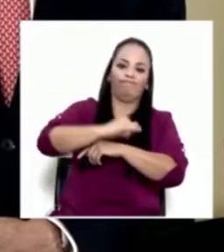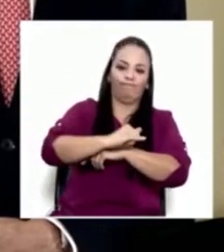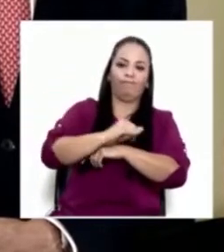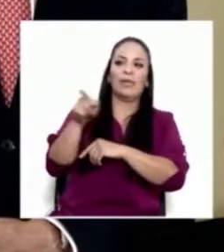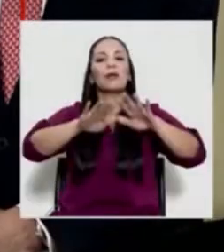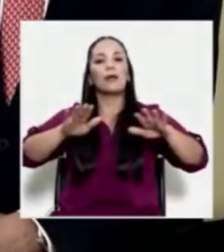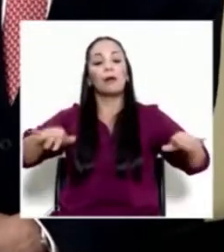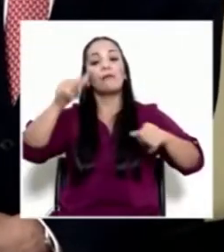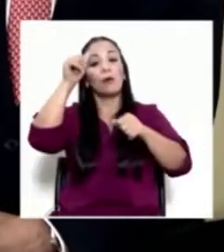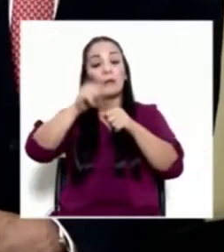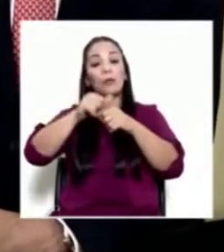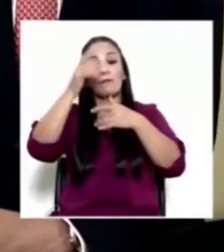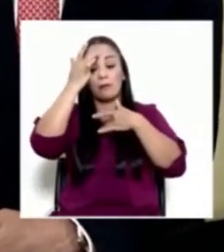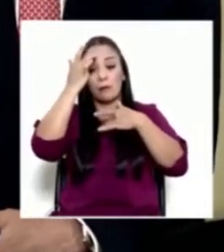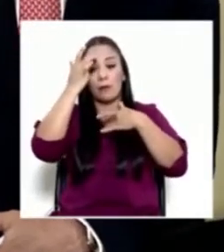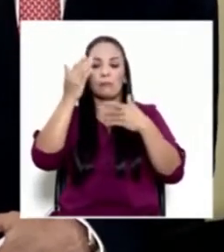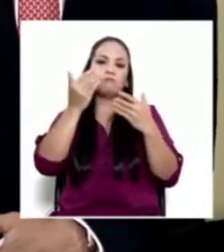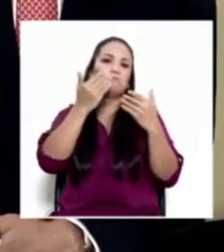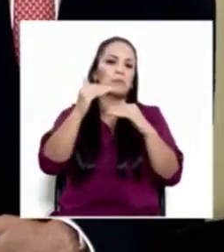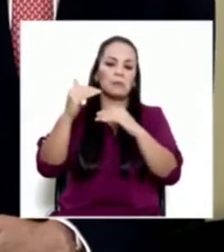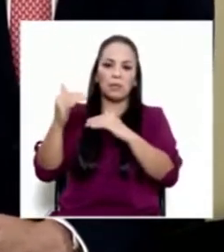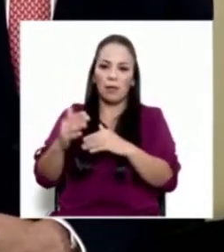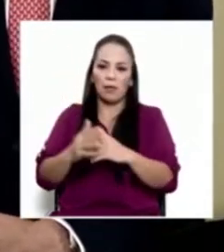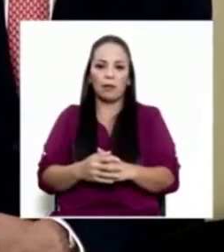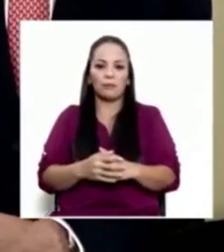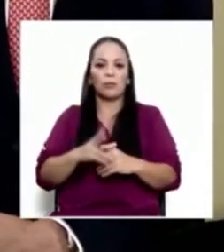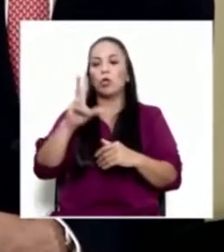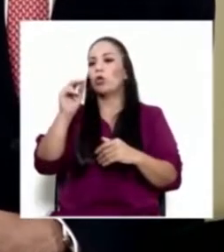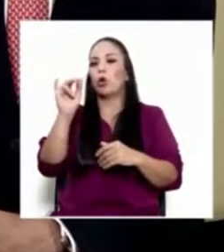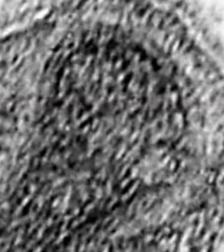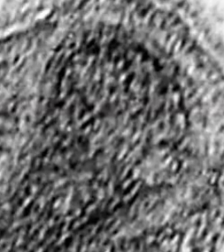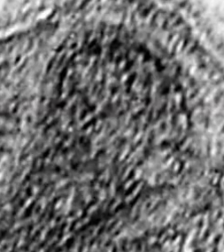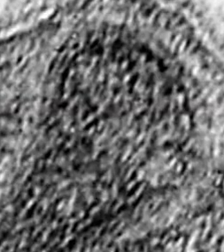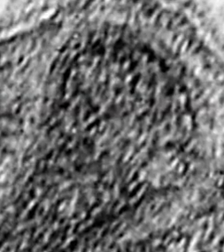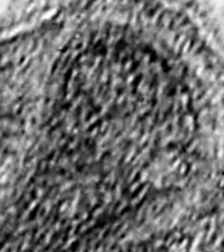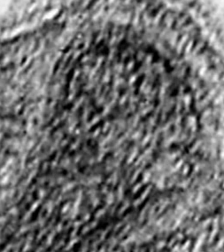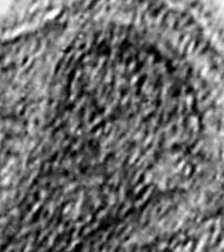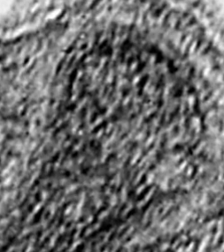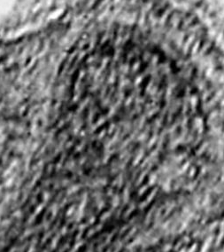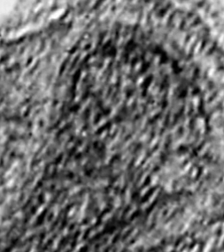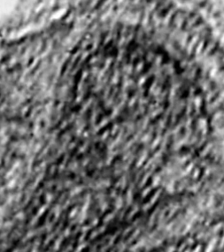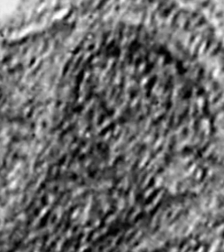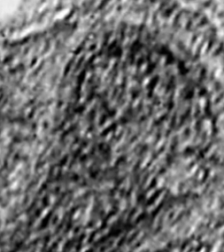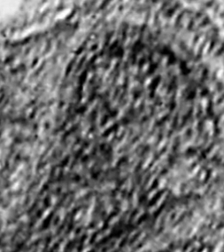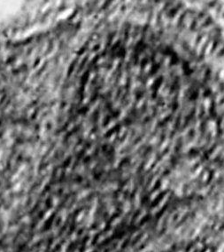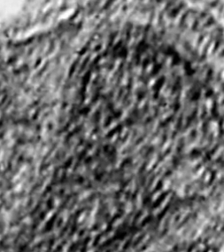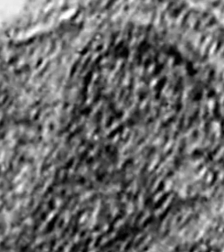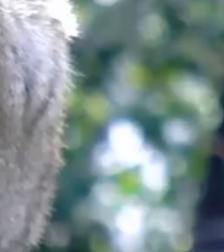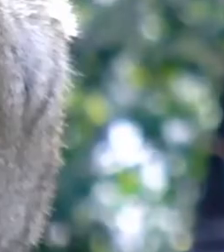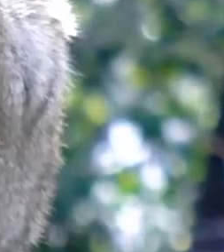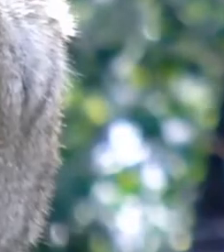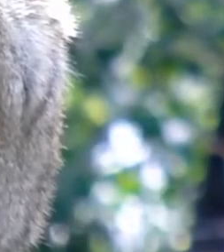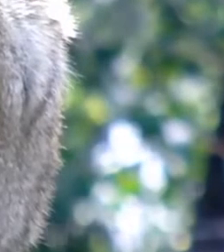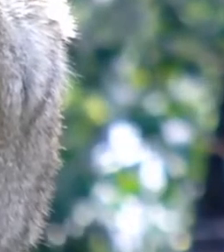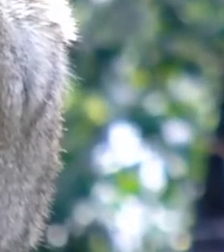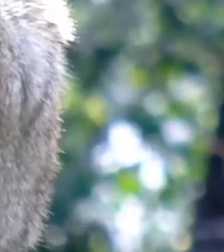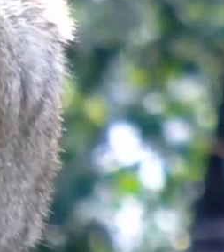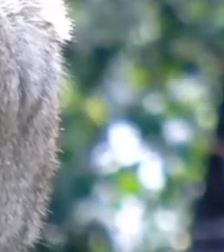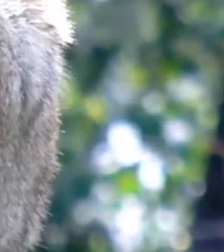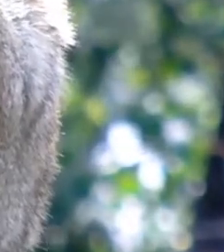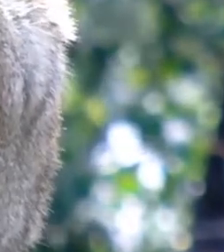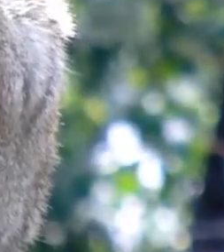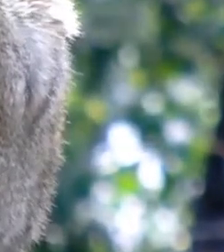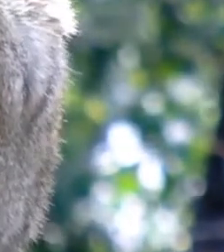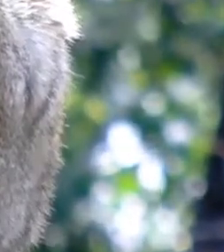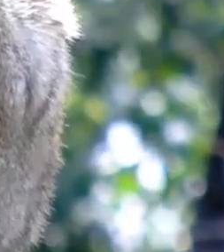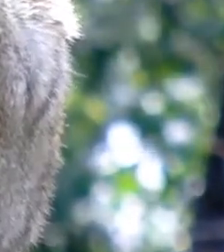recuerden que es una enfermedad autolimitada no como lo fue el coi según el ministerio de salud se trata de un hombre de 34